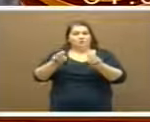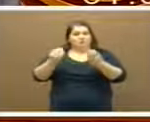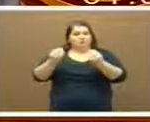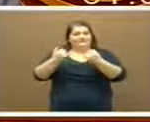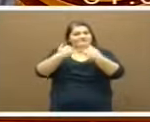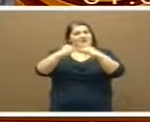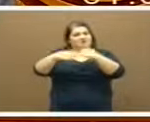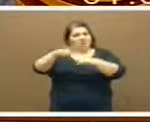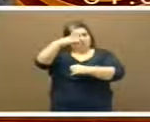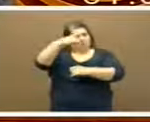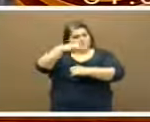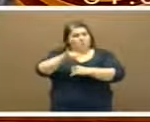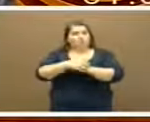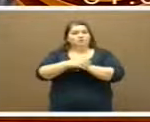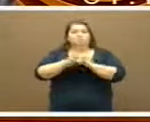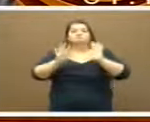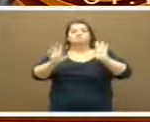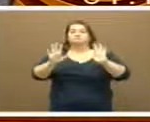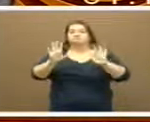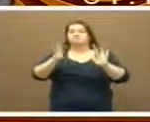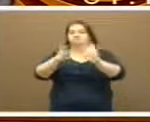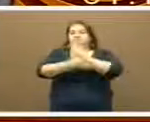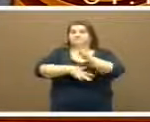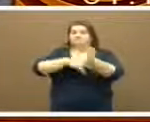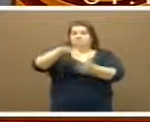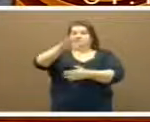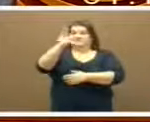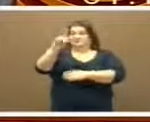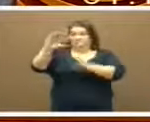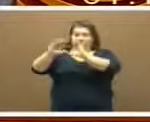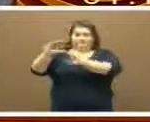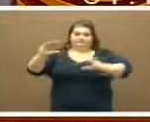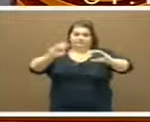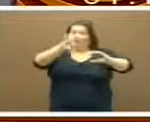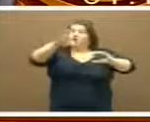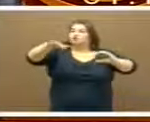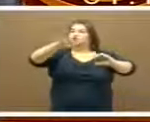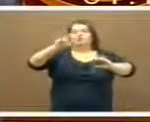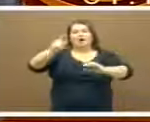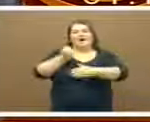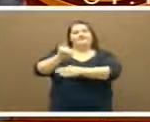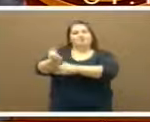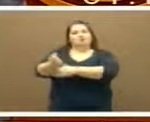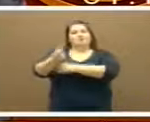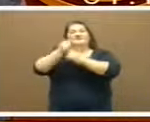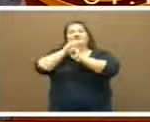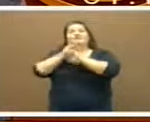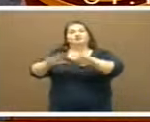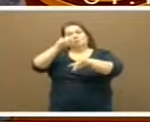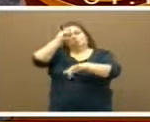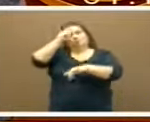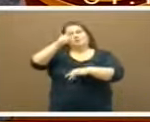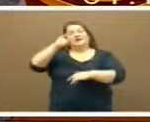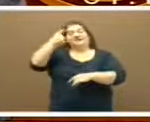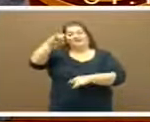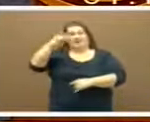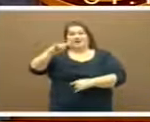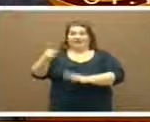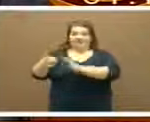de festejos taurinos y, por lo tanto, hay bastante sitio donde sacarlo y no necesariamente del apoyo a la difusión de la cultura